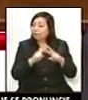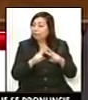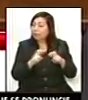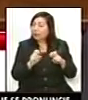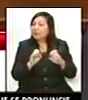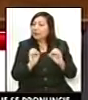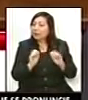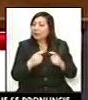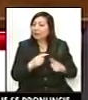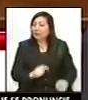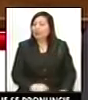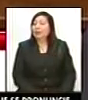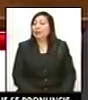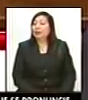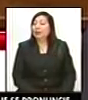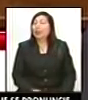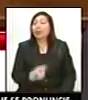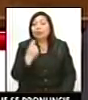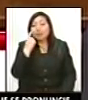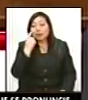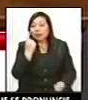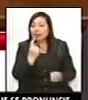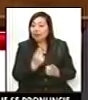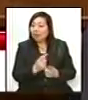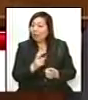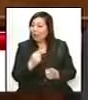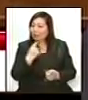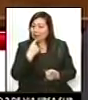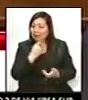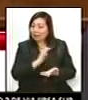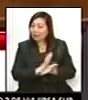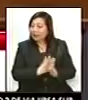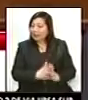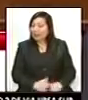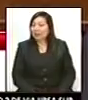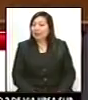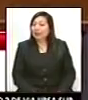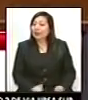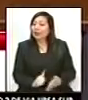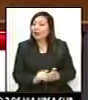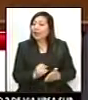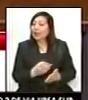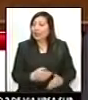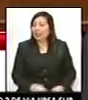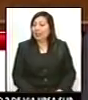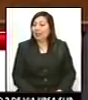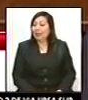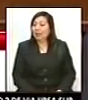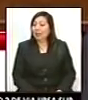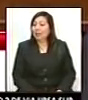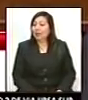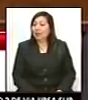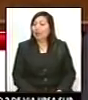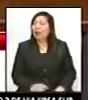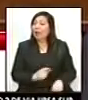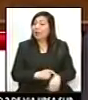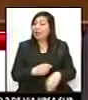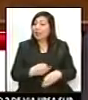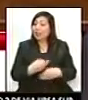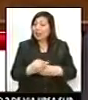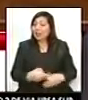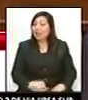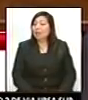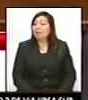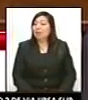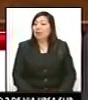nos ha permitido conocer. No se mencionan en las conclusiones aquellos cuyo plazo de